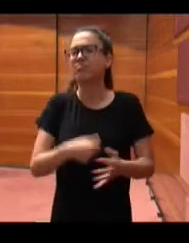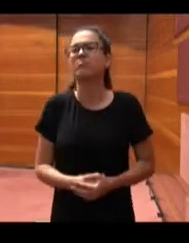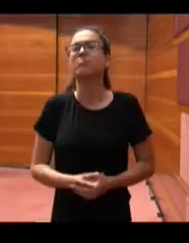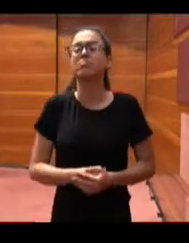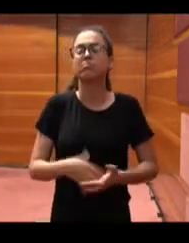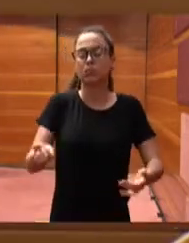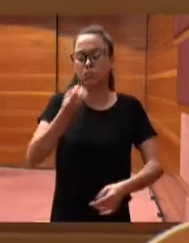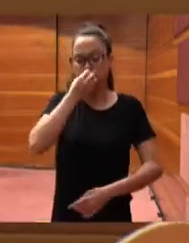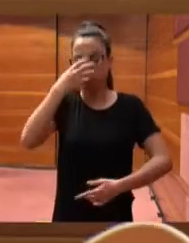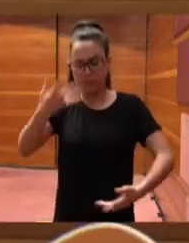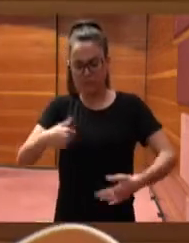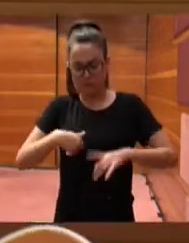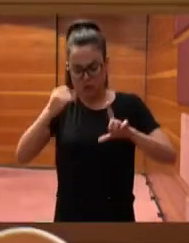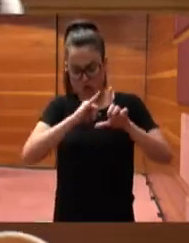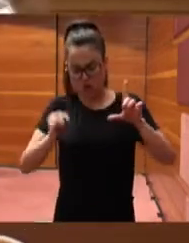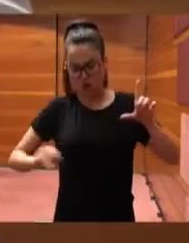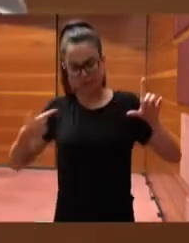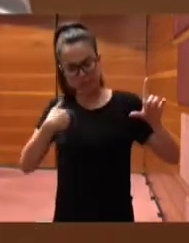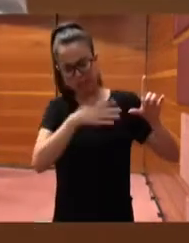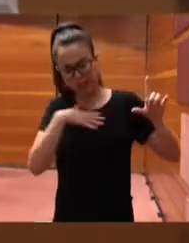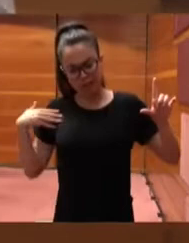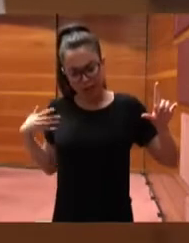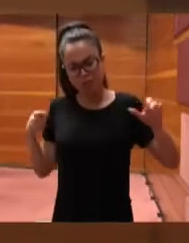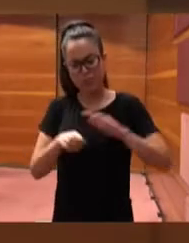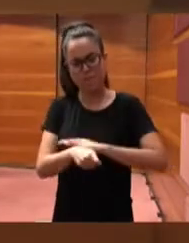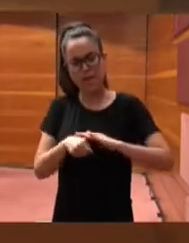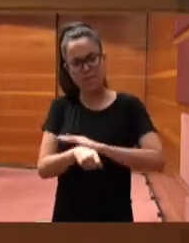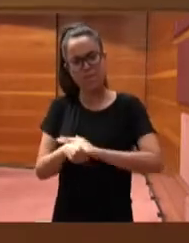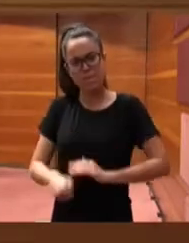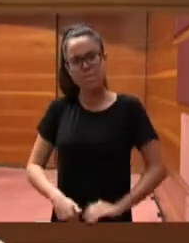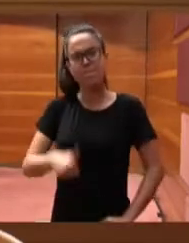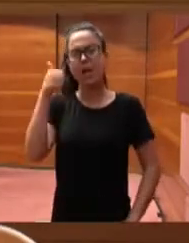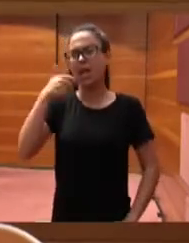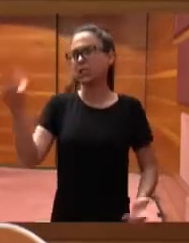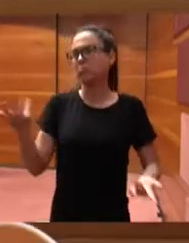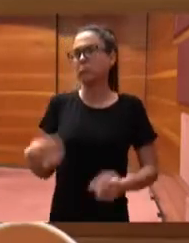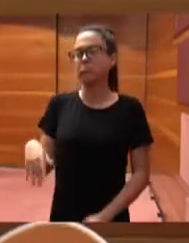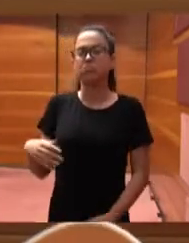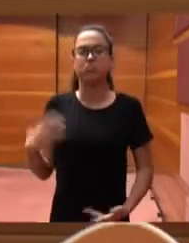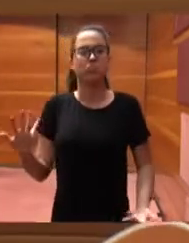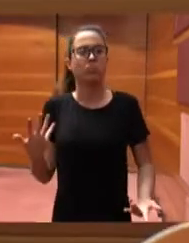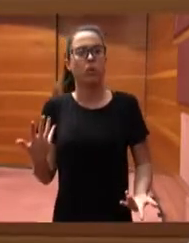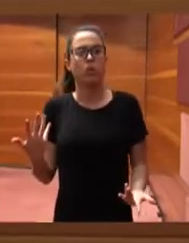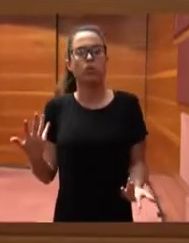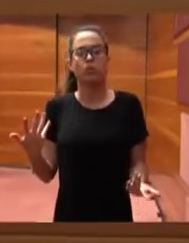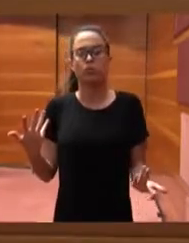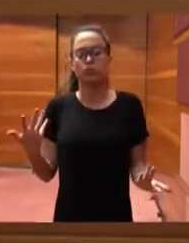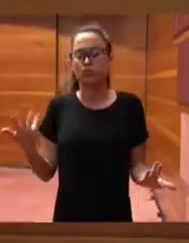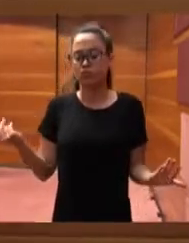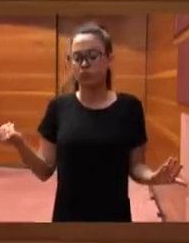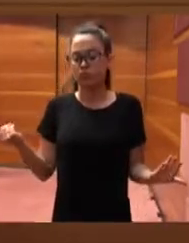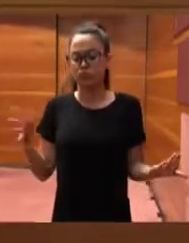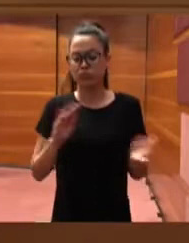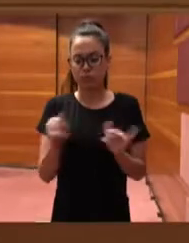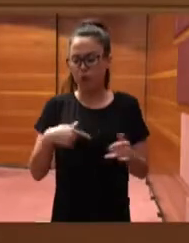que en un momento de crisis mi política es invertir más y ser contrafásico, como se diga, ir en contra de la curva